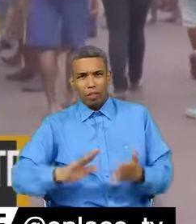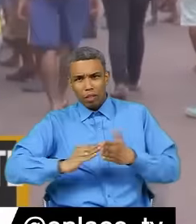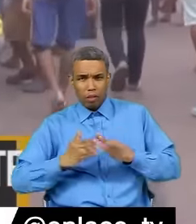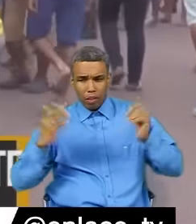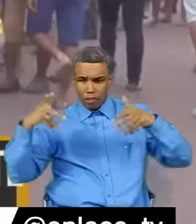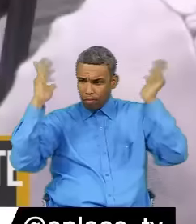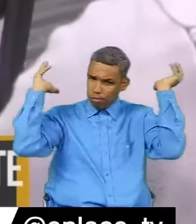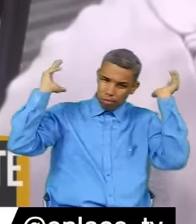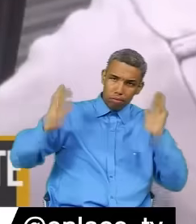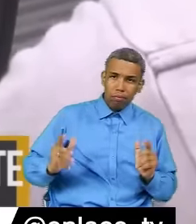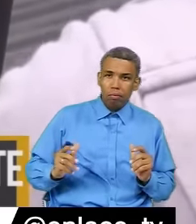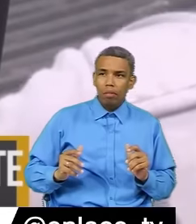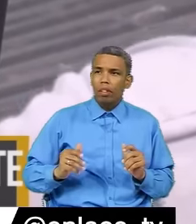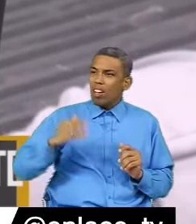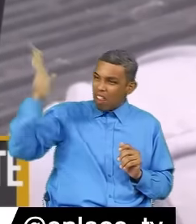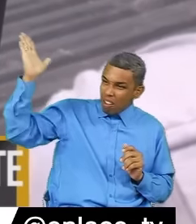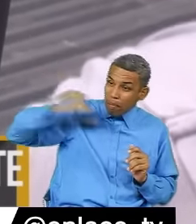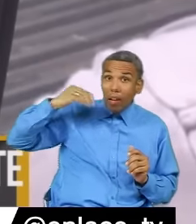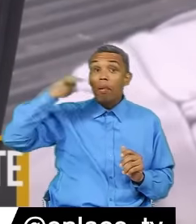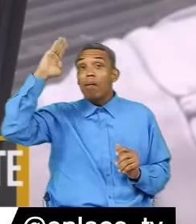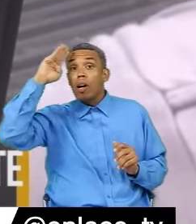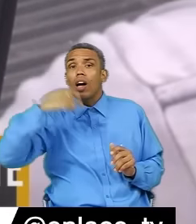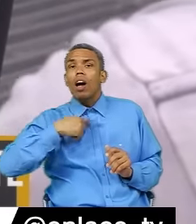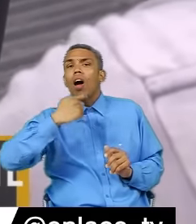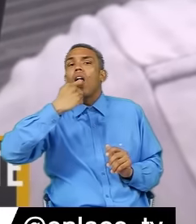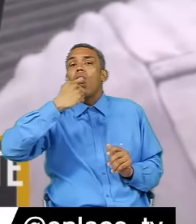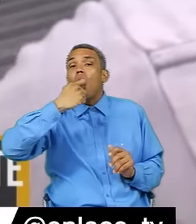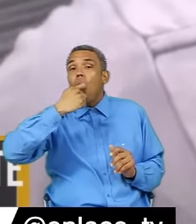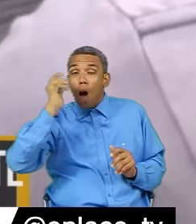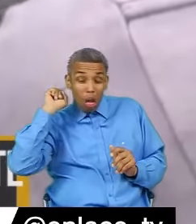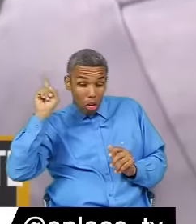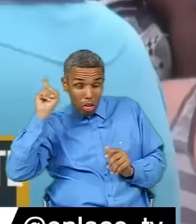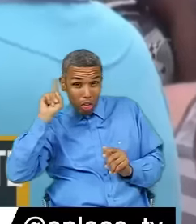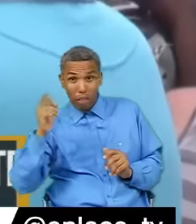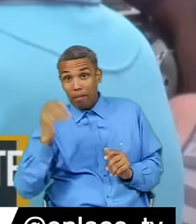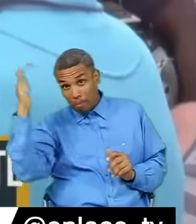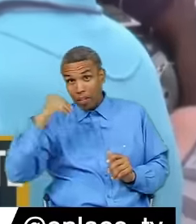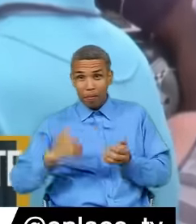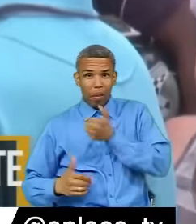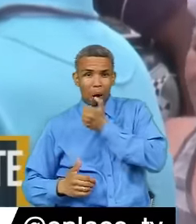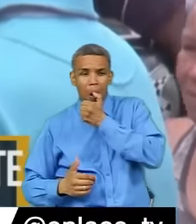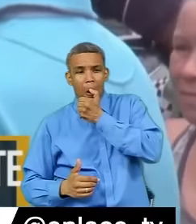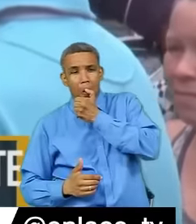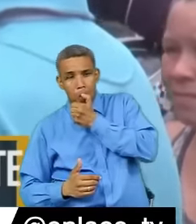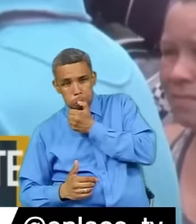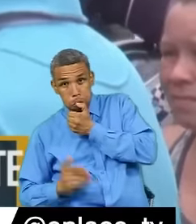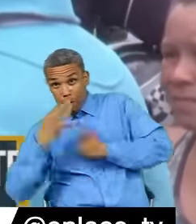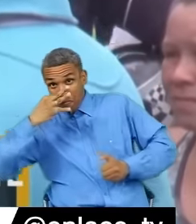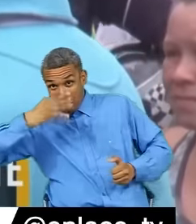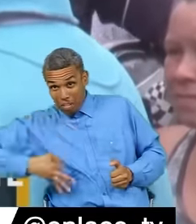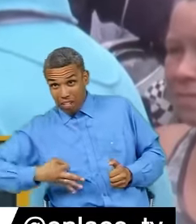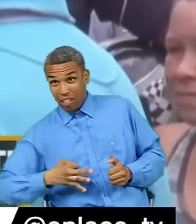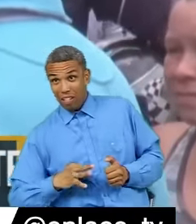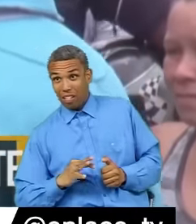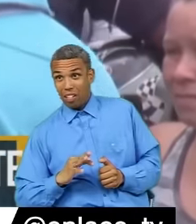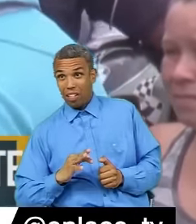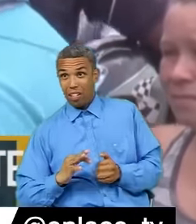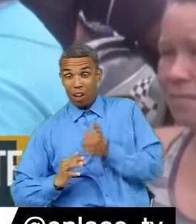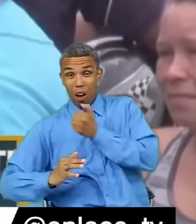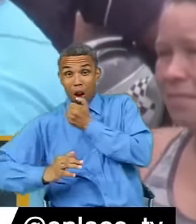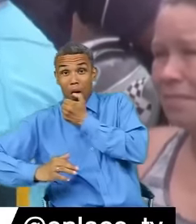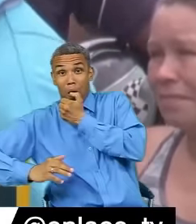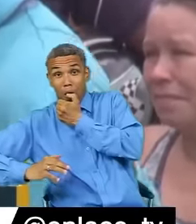se les practicara la prueba de alcoholemia delante de ellos. Antes de hacerlo, fue probado el alcohol sensor con un habitante que había ingerido licor la